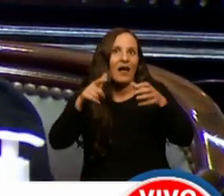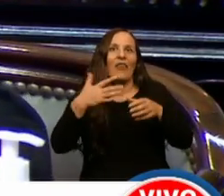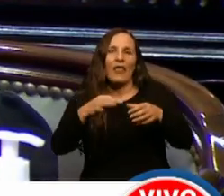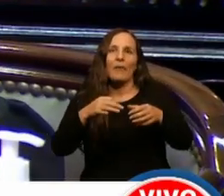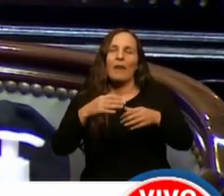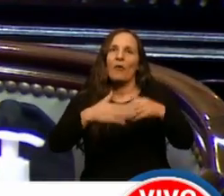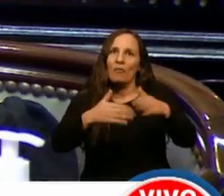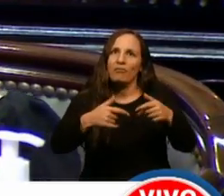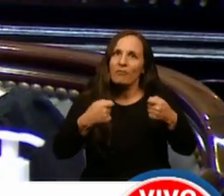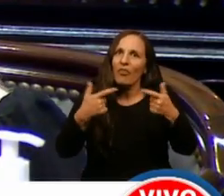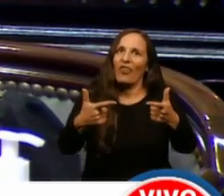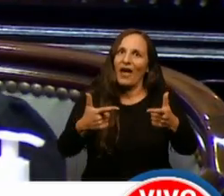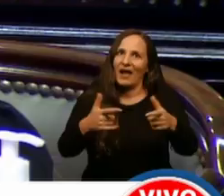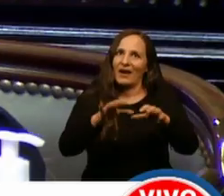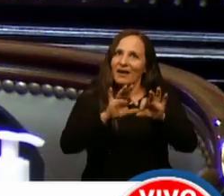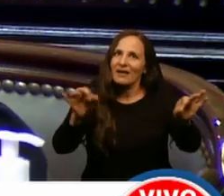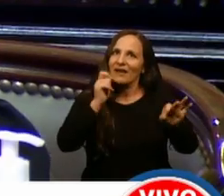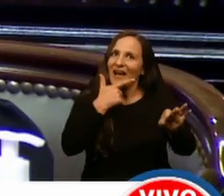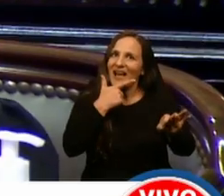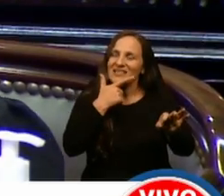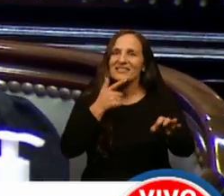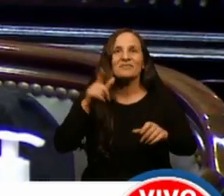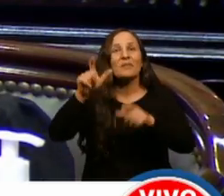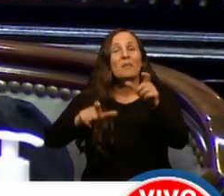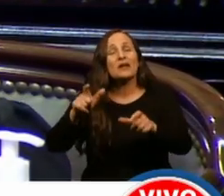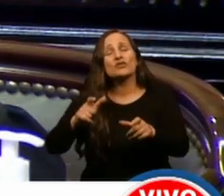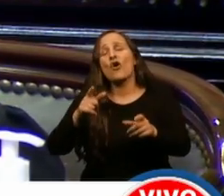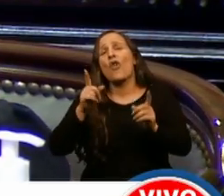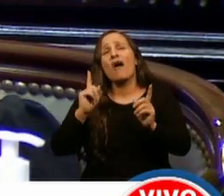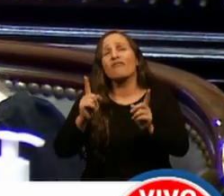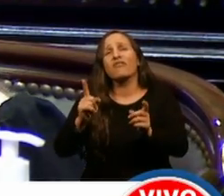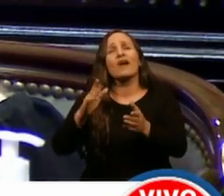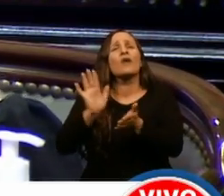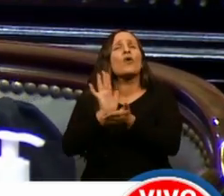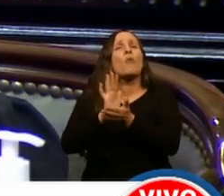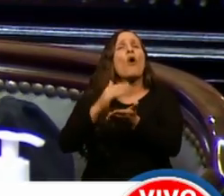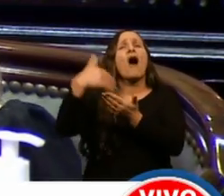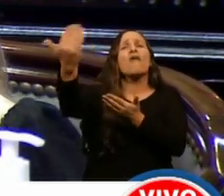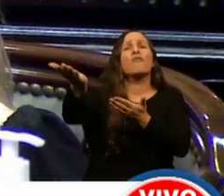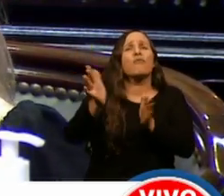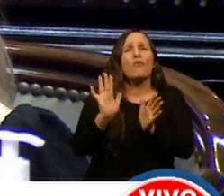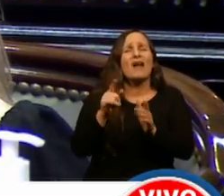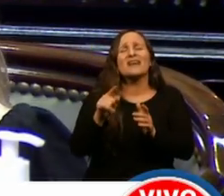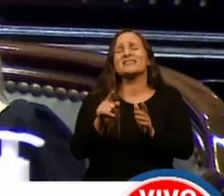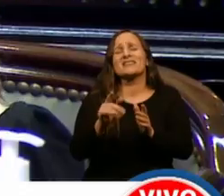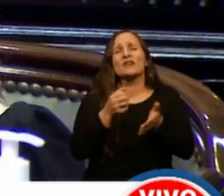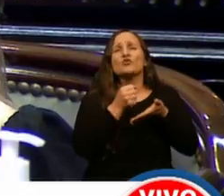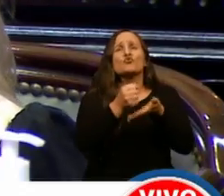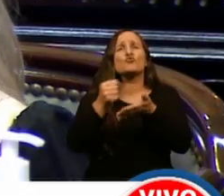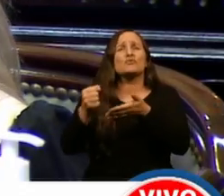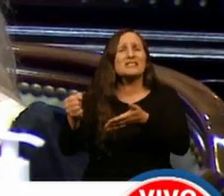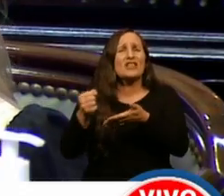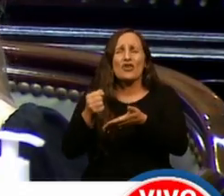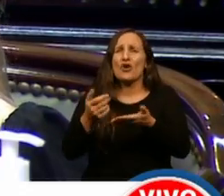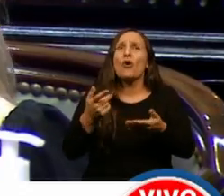tener esos eternos excluidos son los que sufren la perversidad de este subsidio cruzado